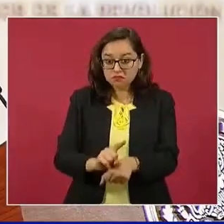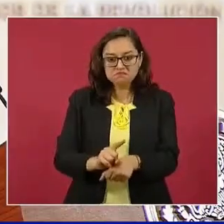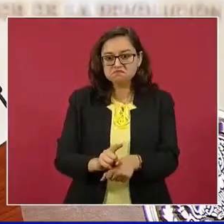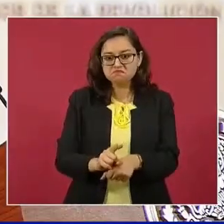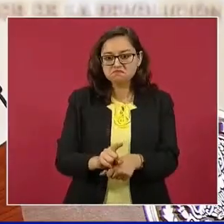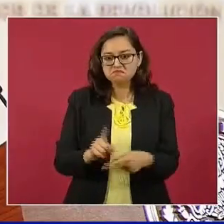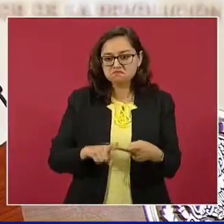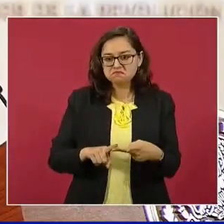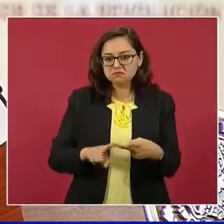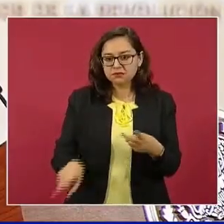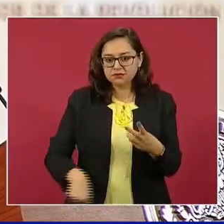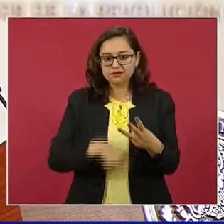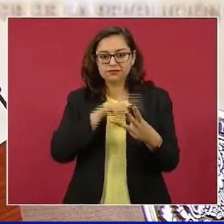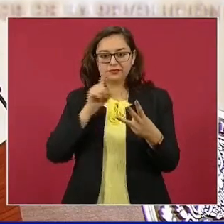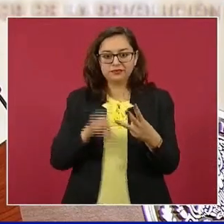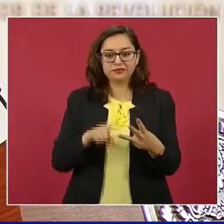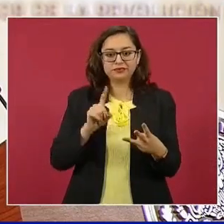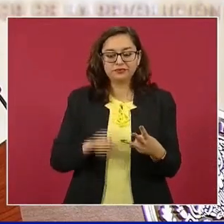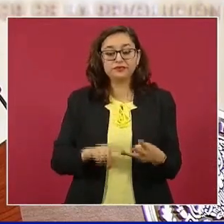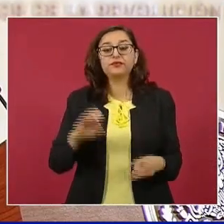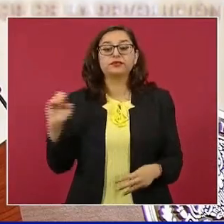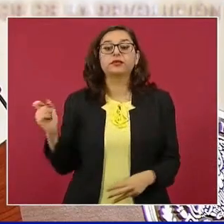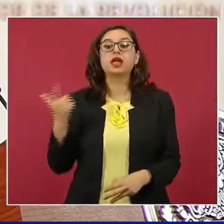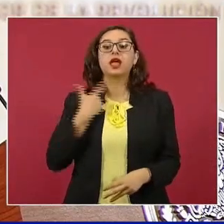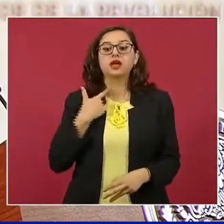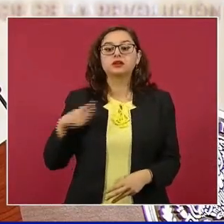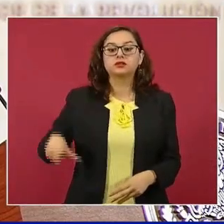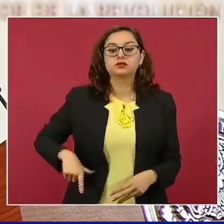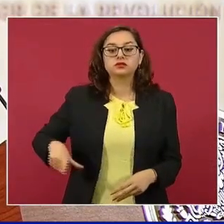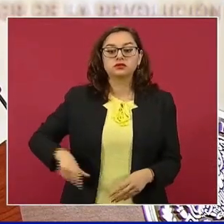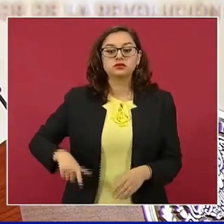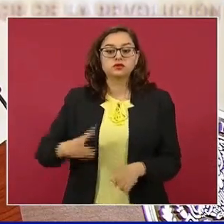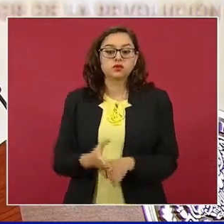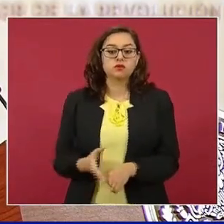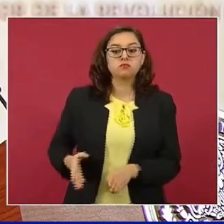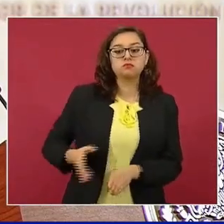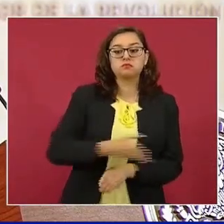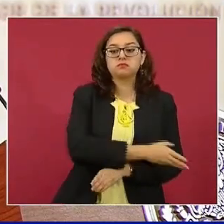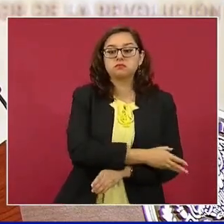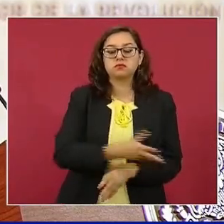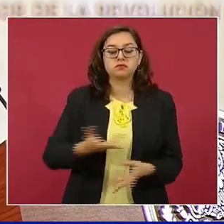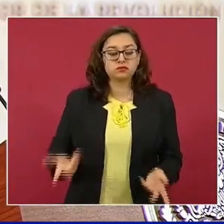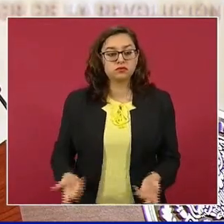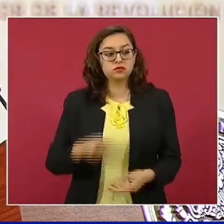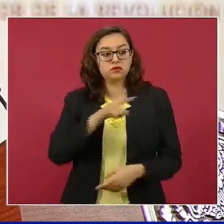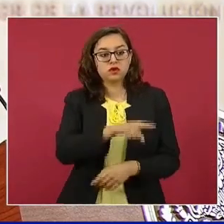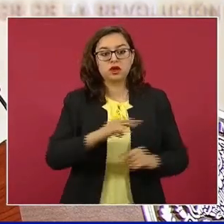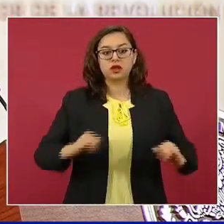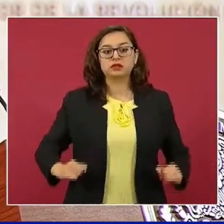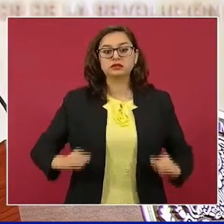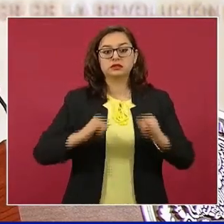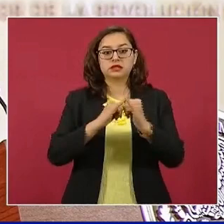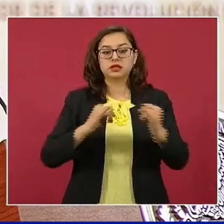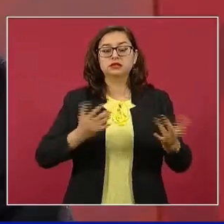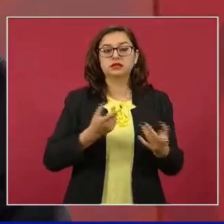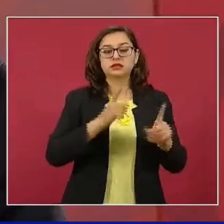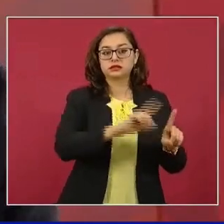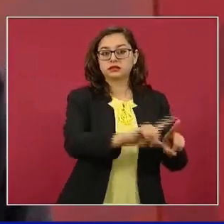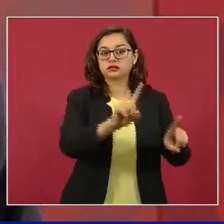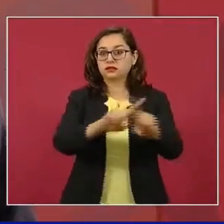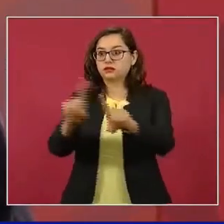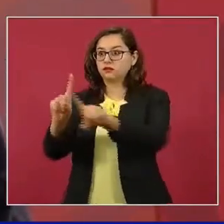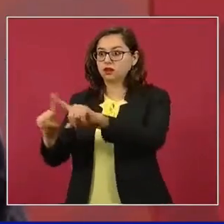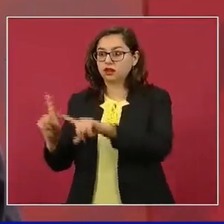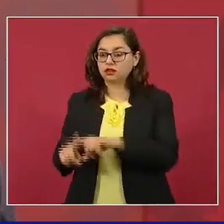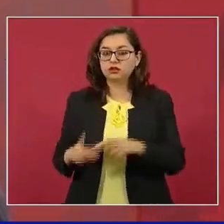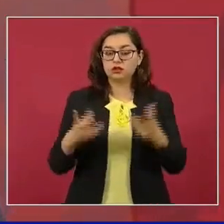Los anteriores gobernantes no trabajaban de manera coordinada. La